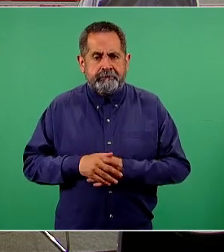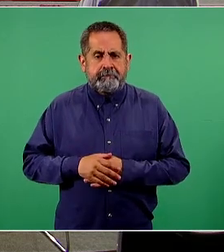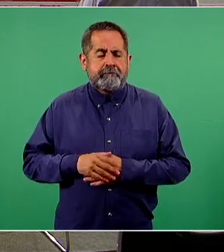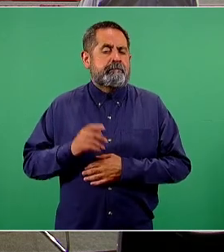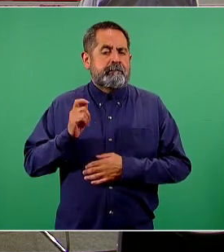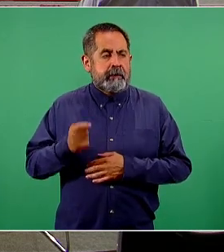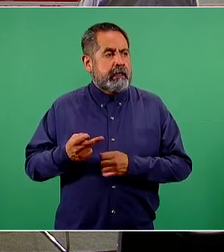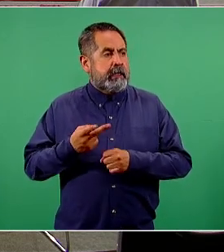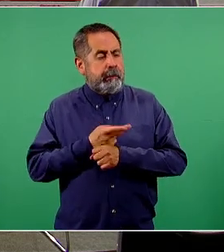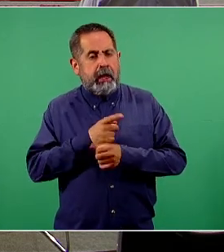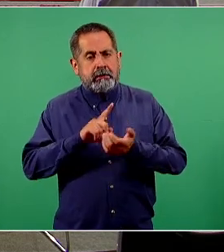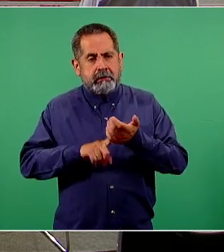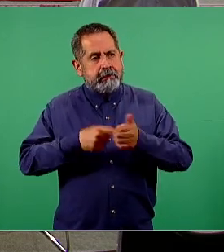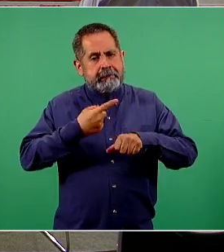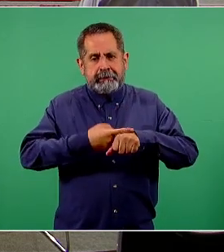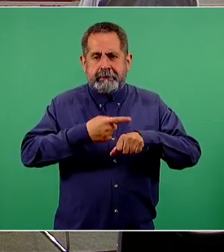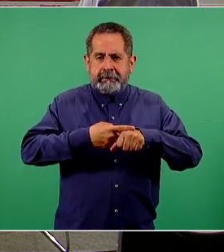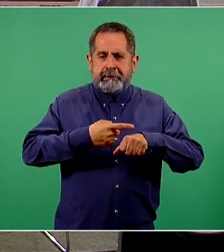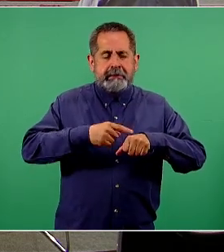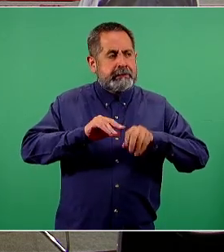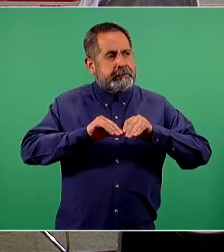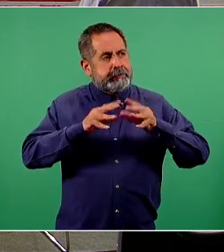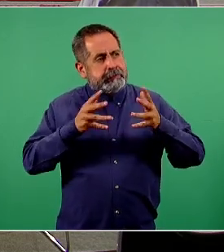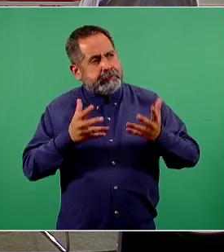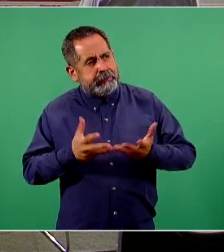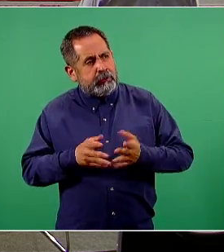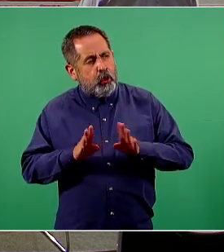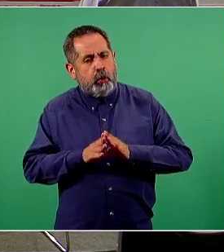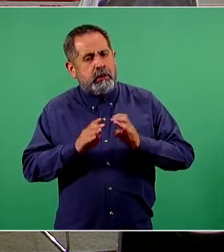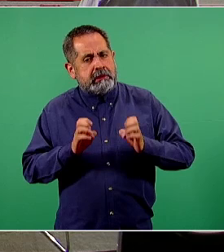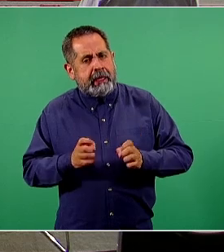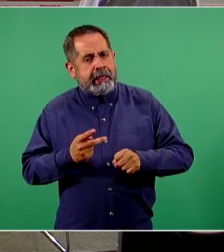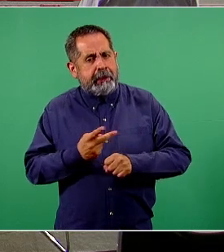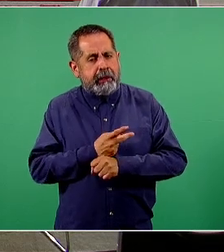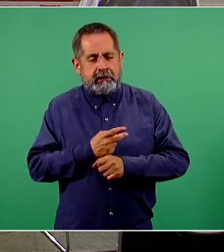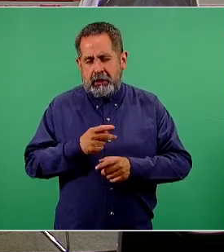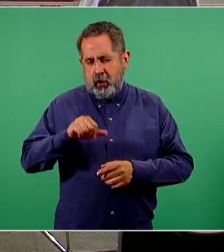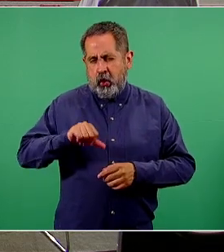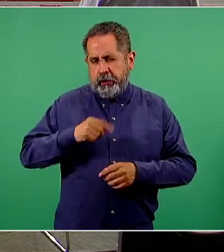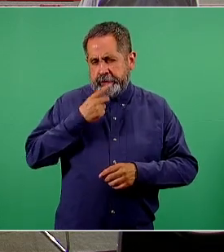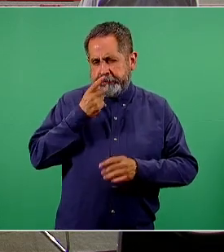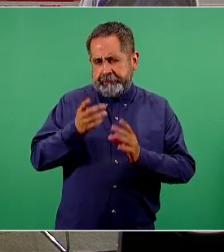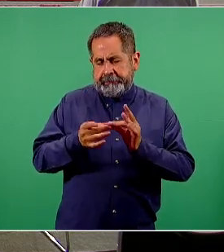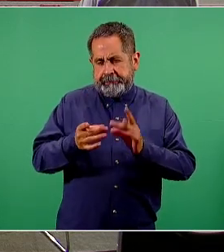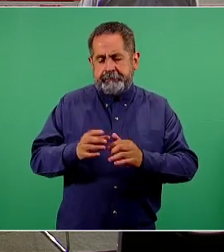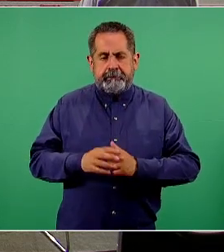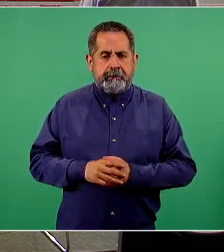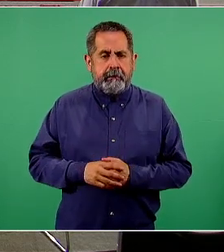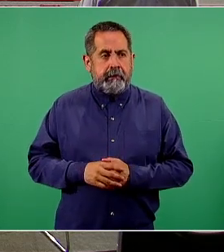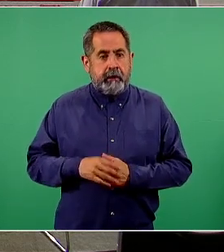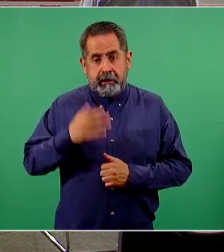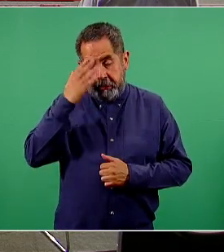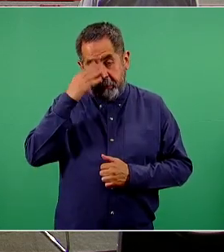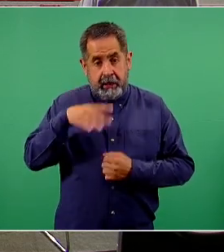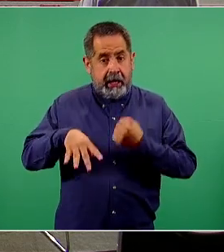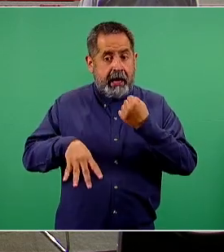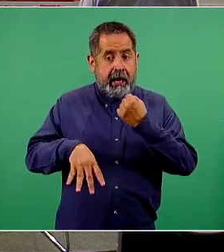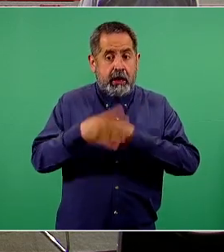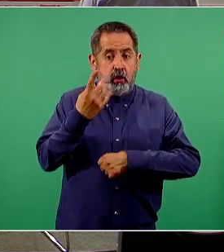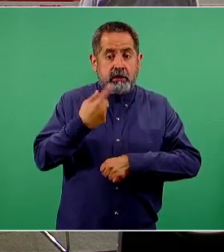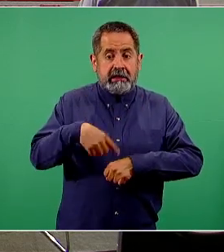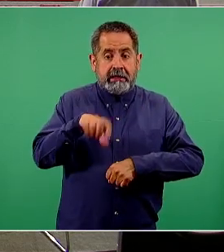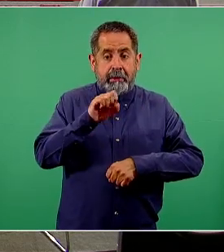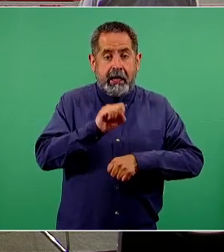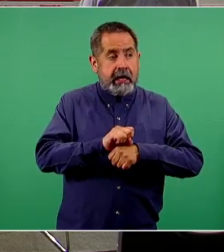que guarda la pandemia, recordando, como lo comentamos esta mañana, que llevamos 14 semanas de